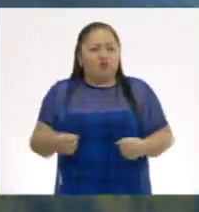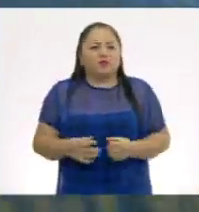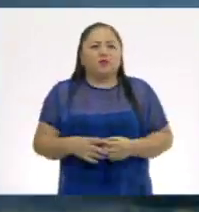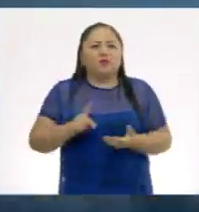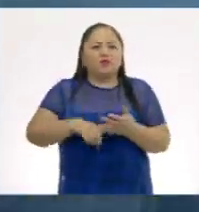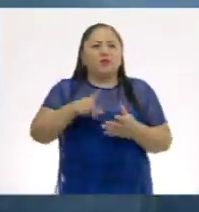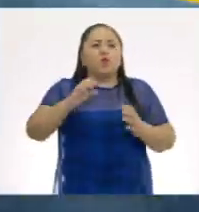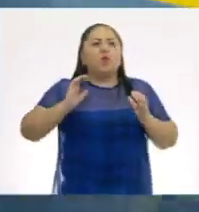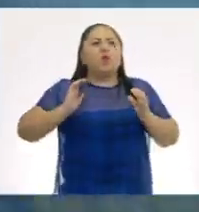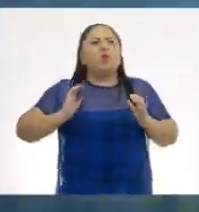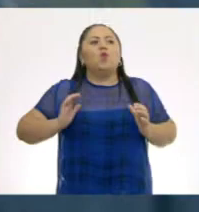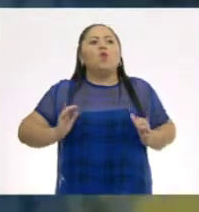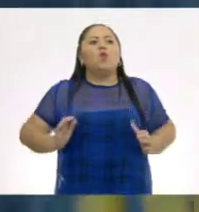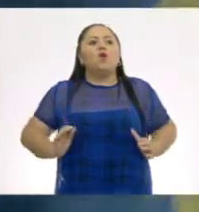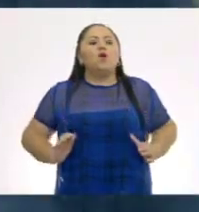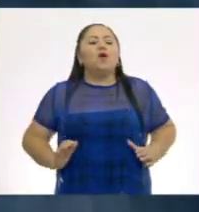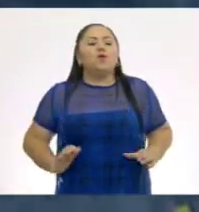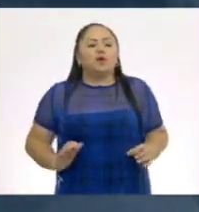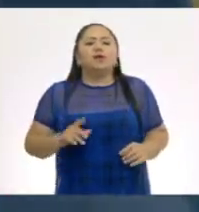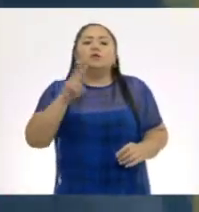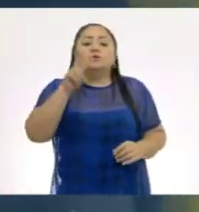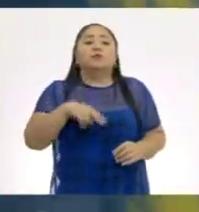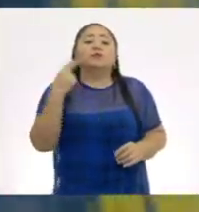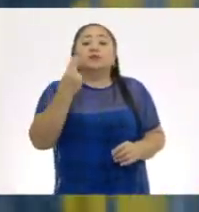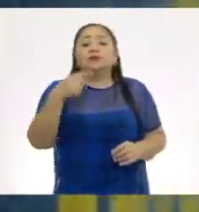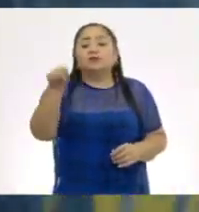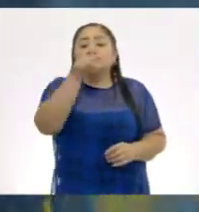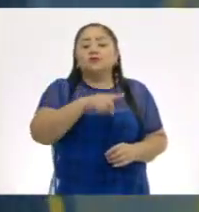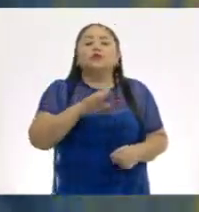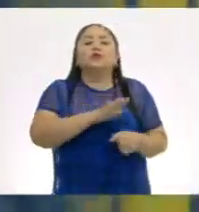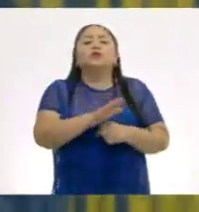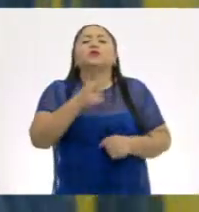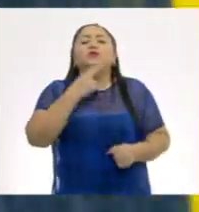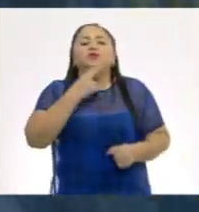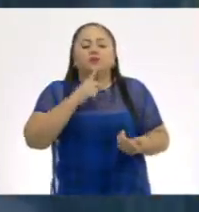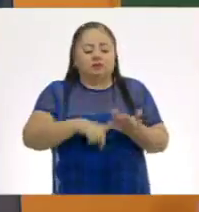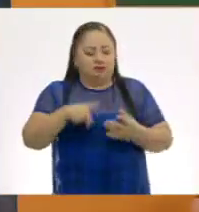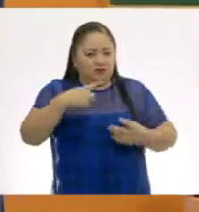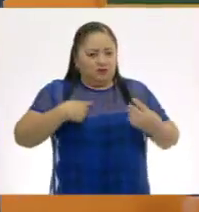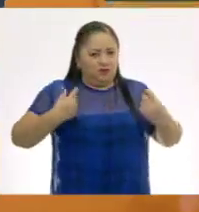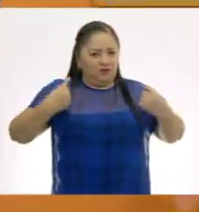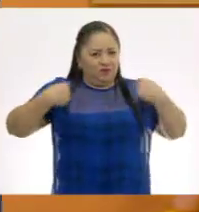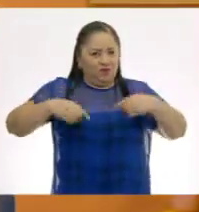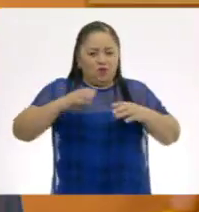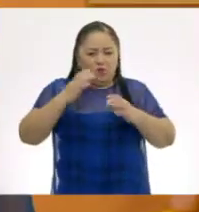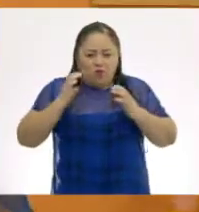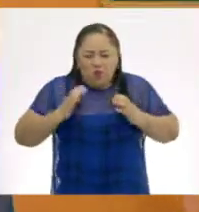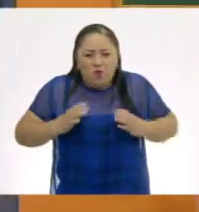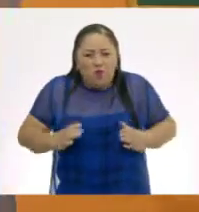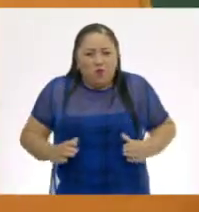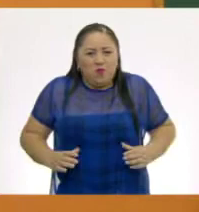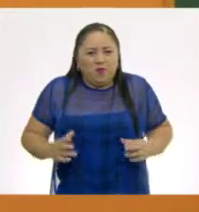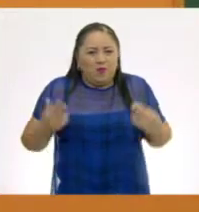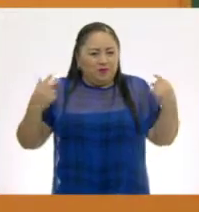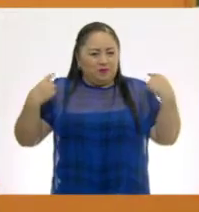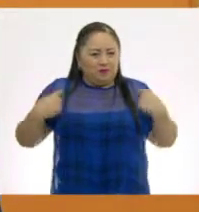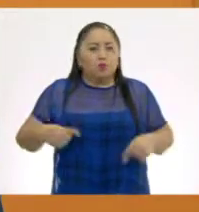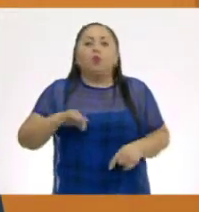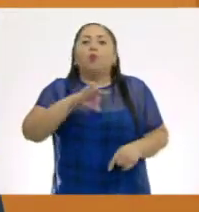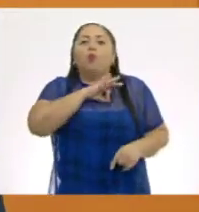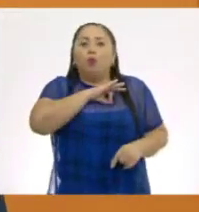en el cuerpo, el cual requiere que nosotros utilicemos todos nuestros músculos y así